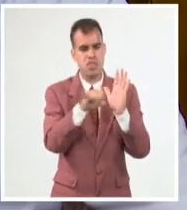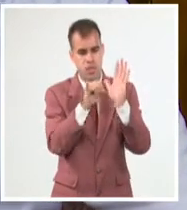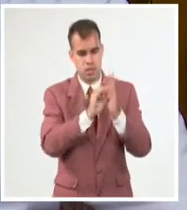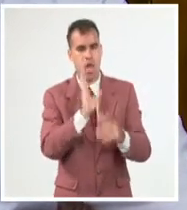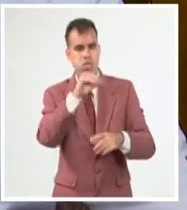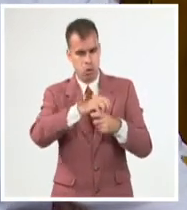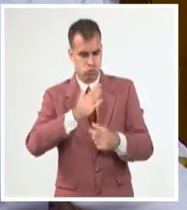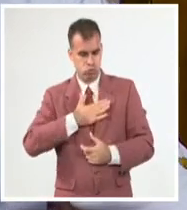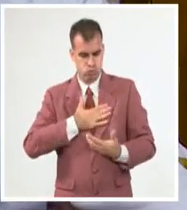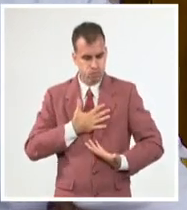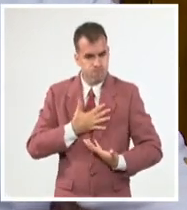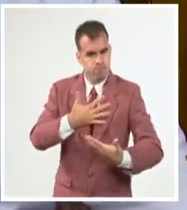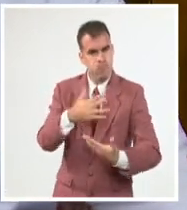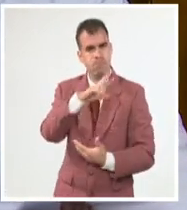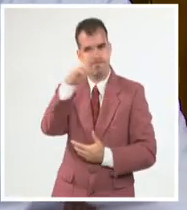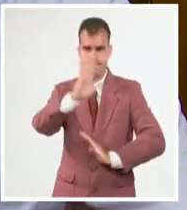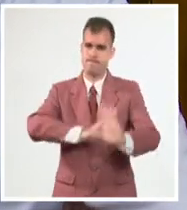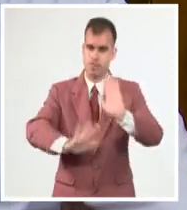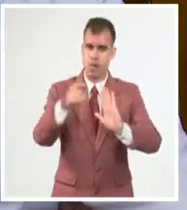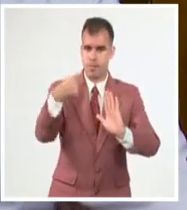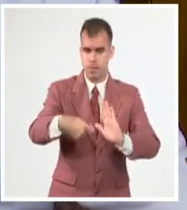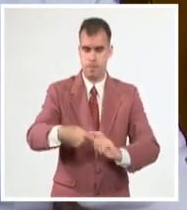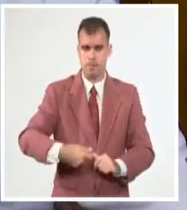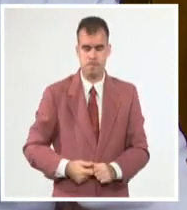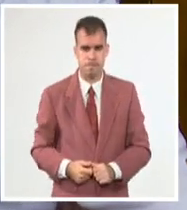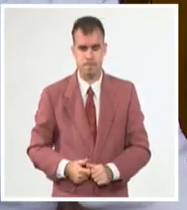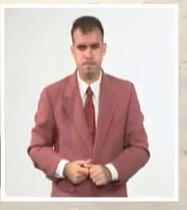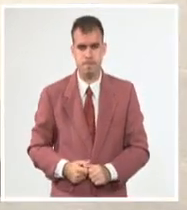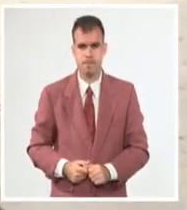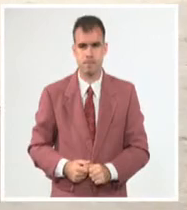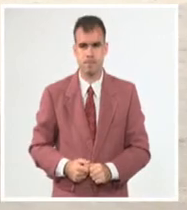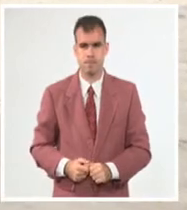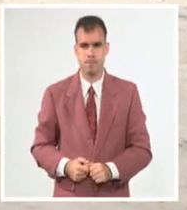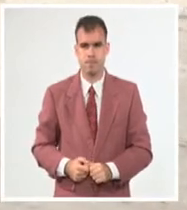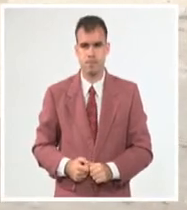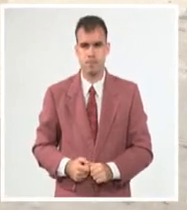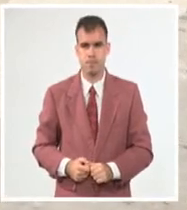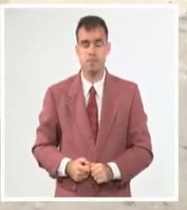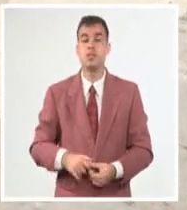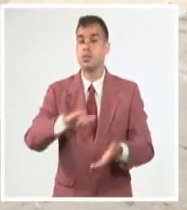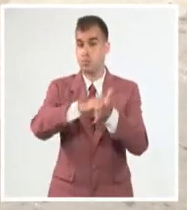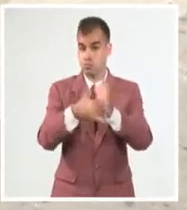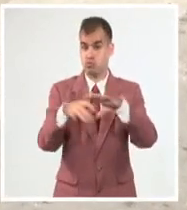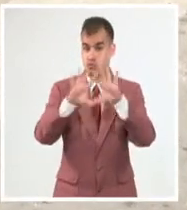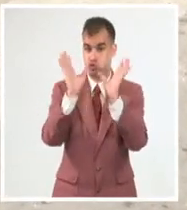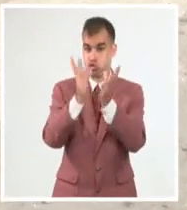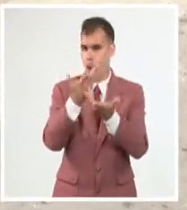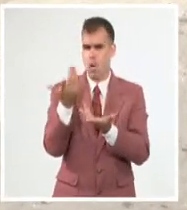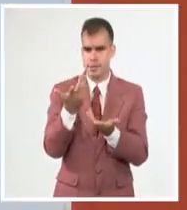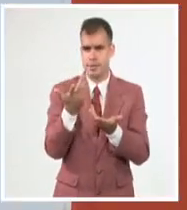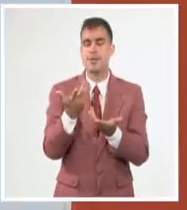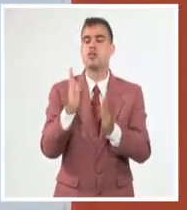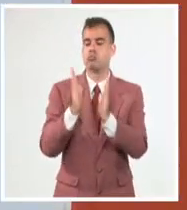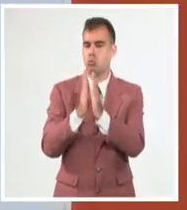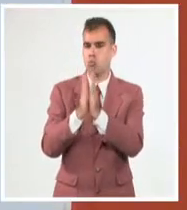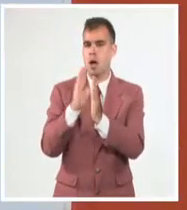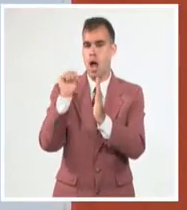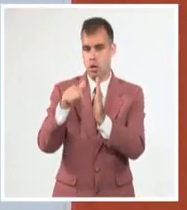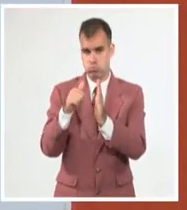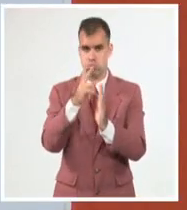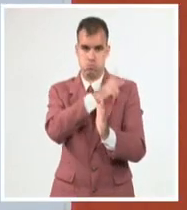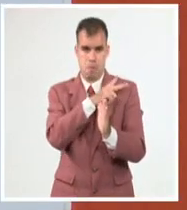a la obra comunitaria, a la labor comunitaria. Este proyecto, respaldado por una institución religiosa y liderada